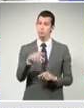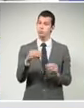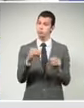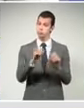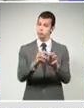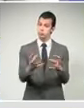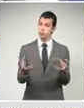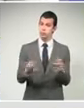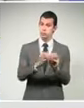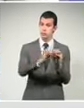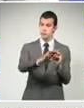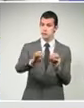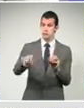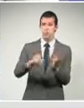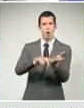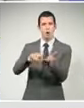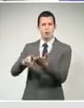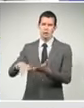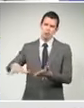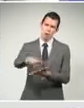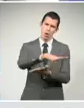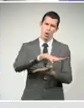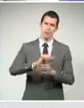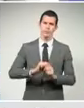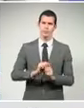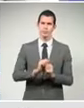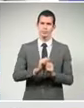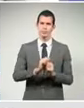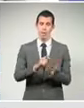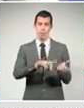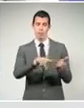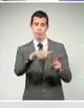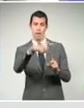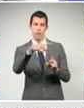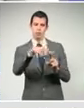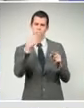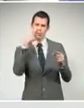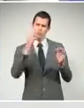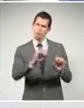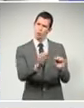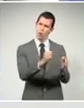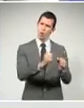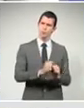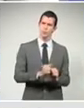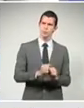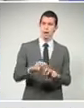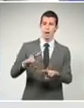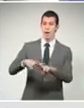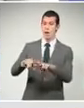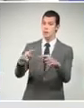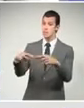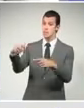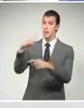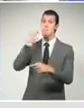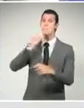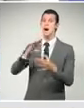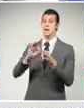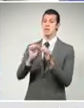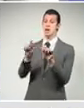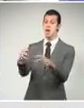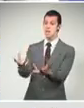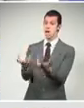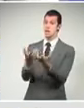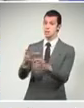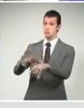una de las provincias cubanas, Las Tunas con un evidente control, La Habana epicentro de la enfermedad en estos momentos con